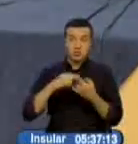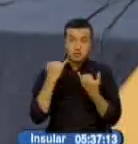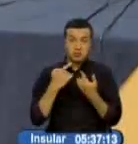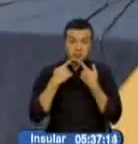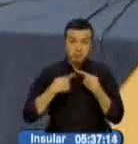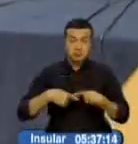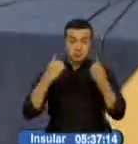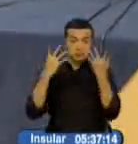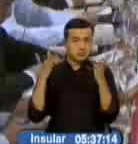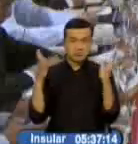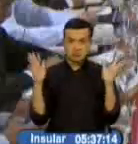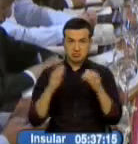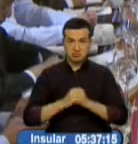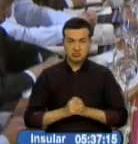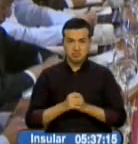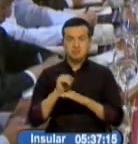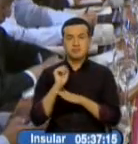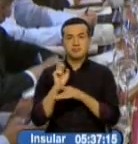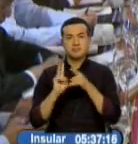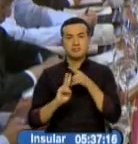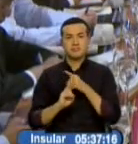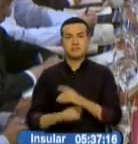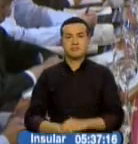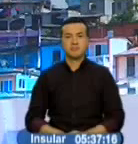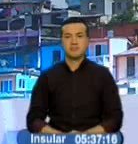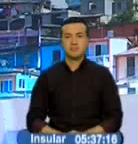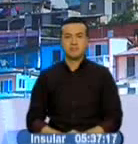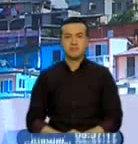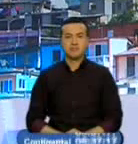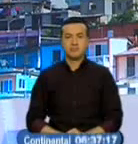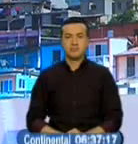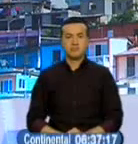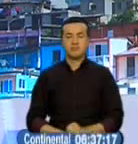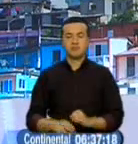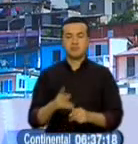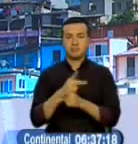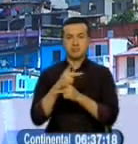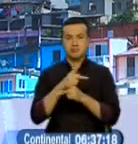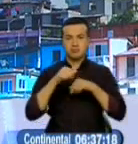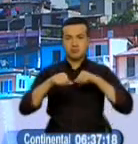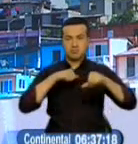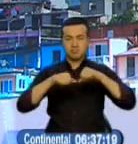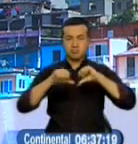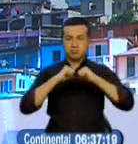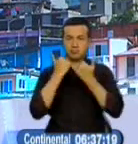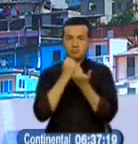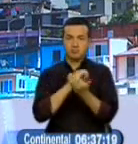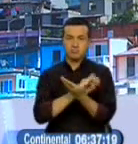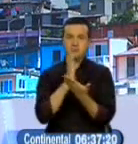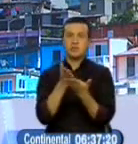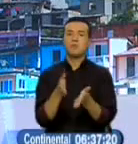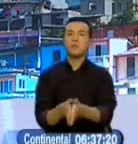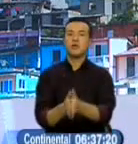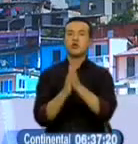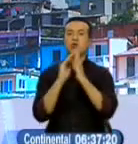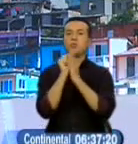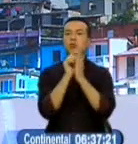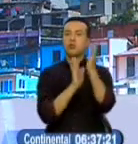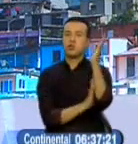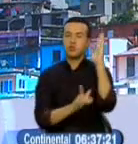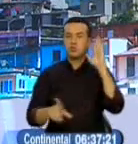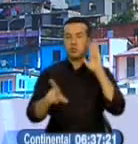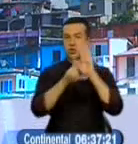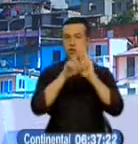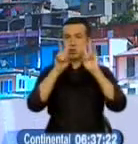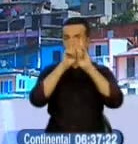su posición personal. Alec Llanos, Ecuador TV. El Consejo de Administración Legislativa solicitó un alcance del proyecto de ley que regula